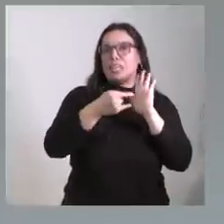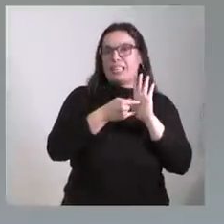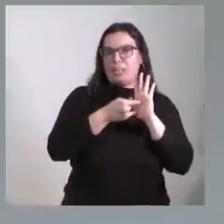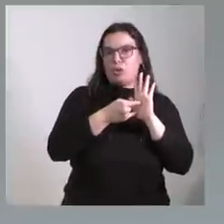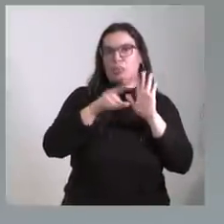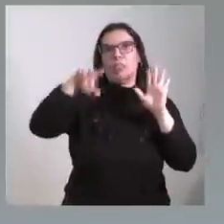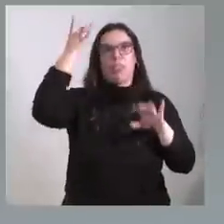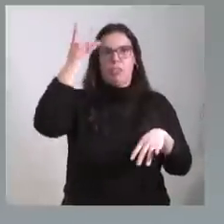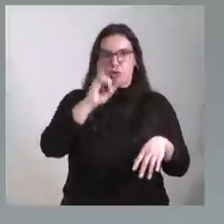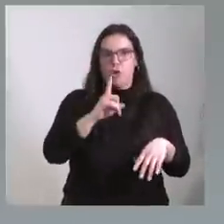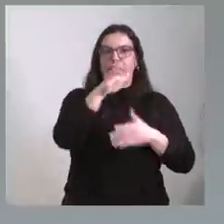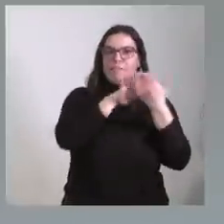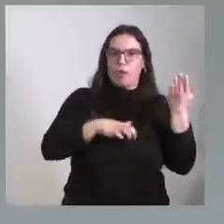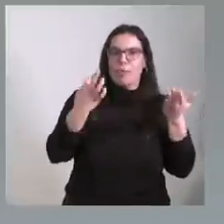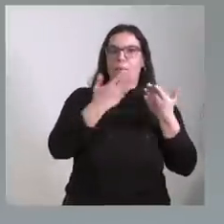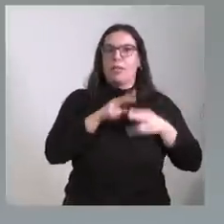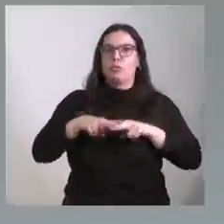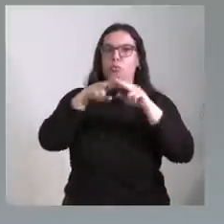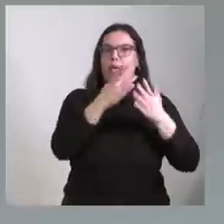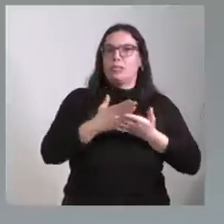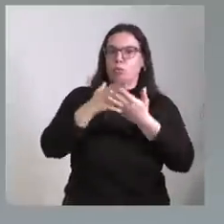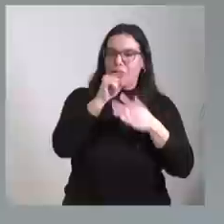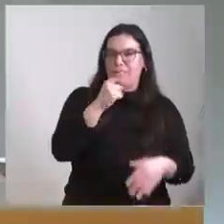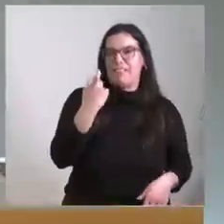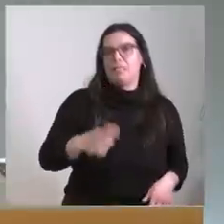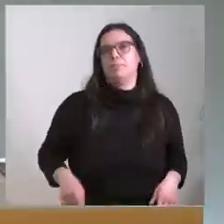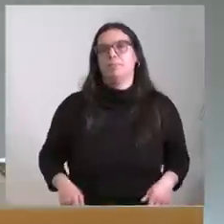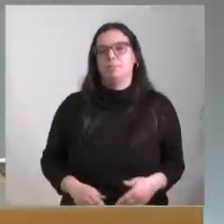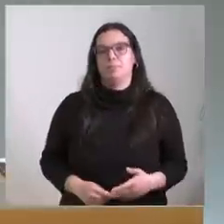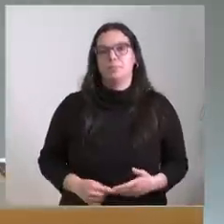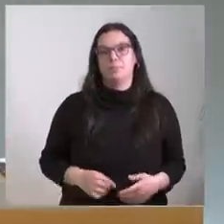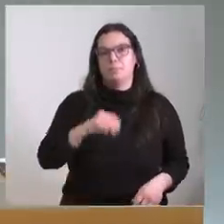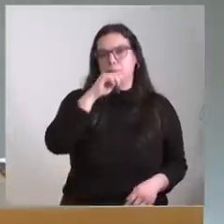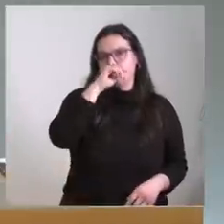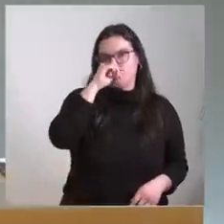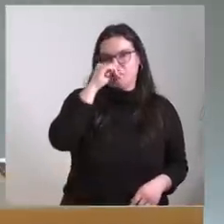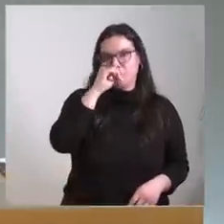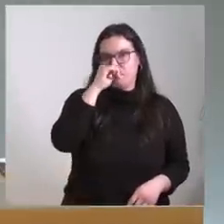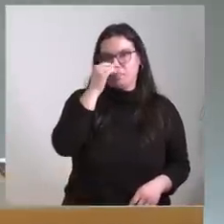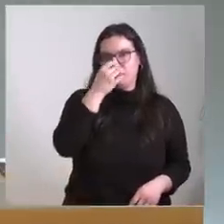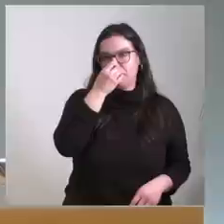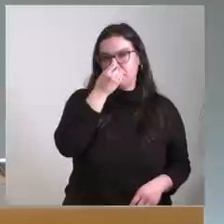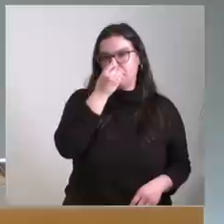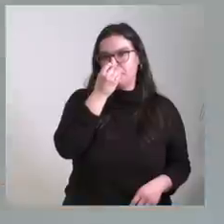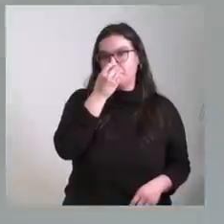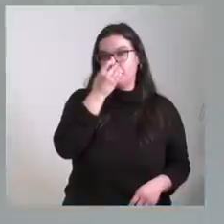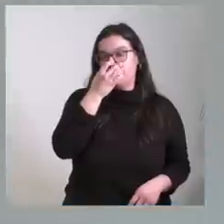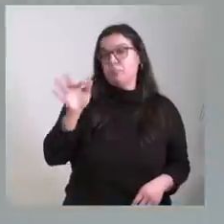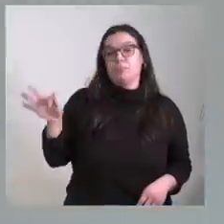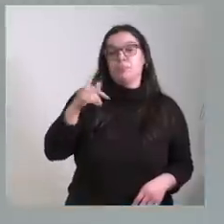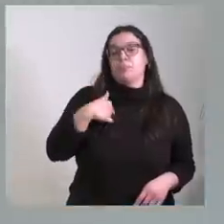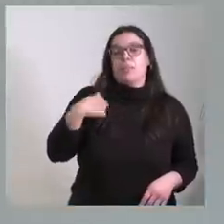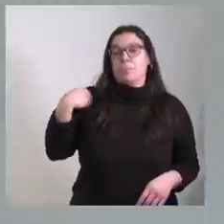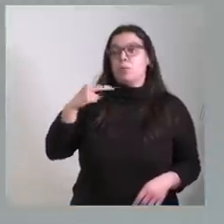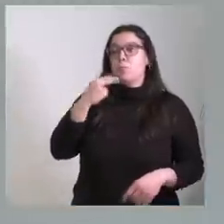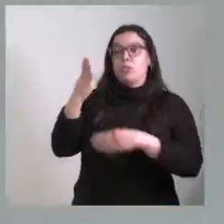a una serie de informes que son los que hay que elaborar y los que hay que trabajar en torno a los mismos Sí bueno yo simplemente suscribo las palabras del